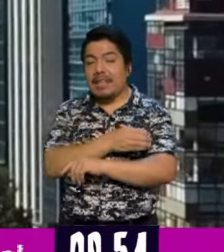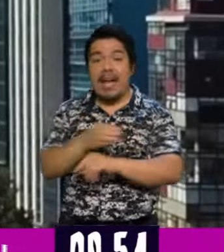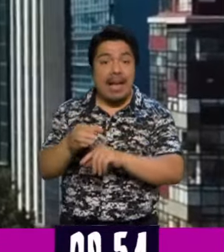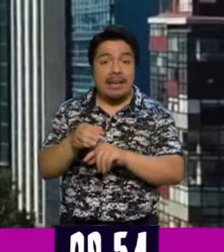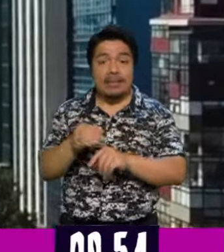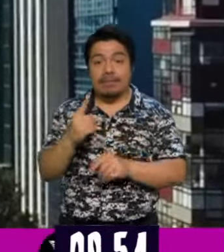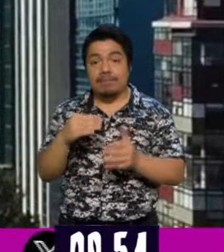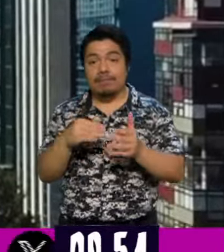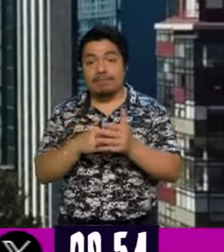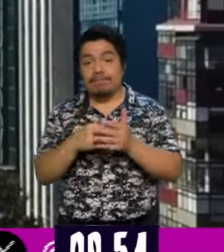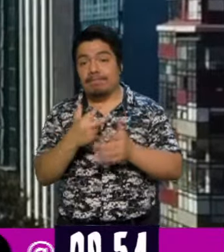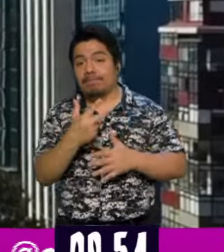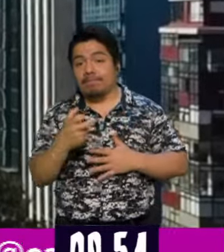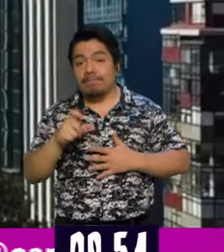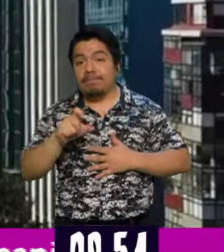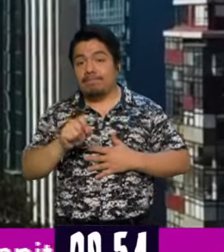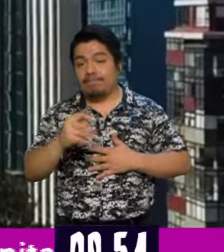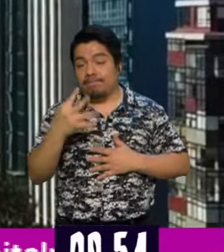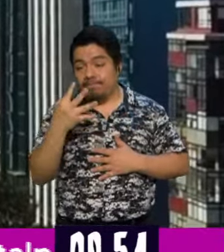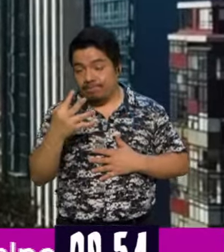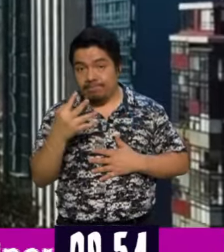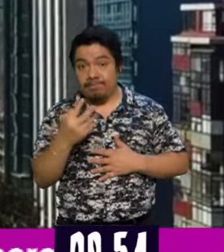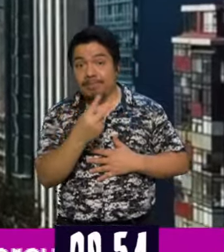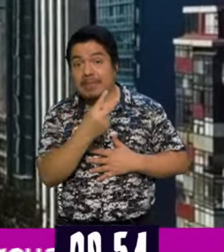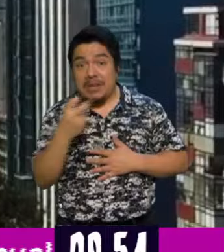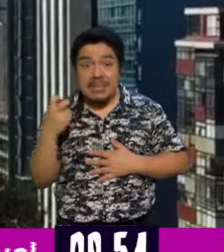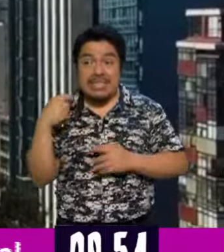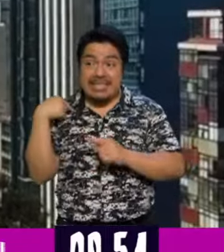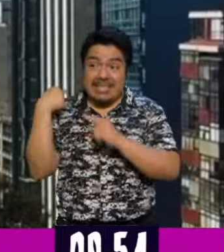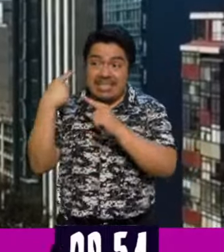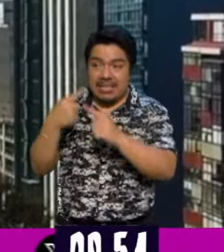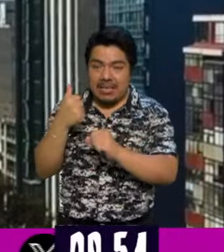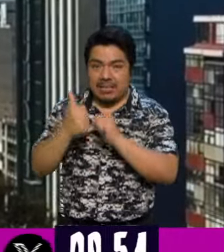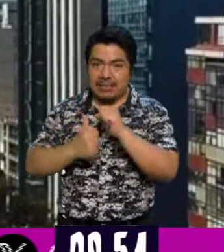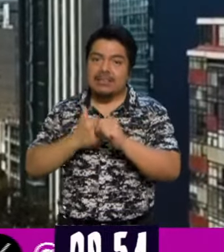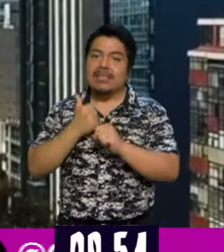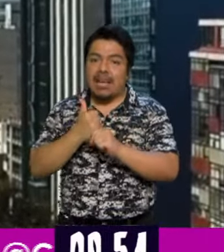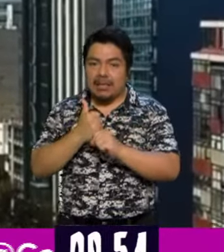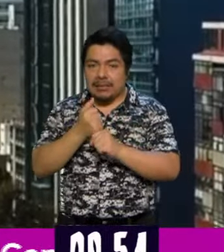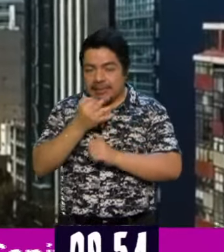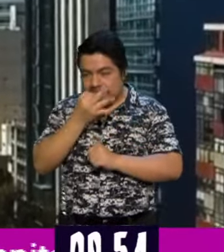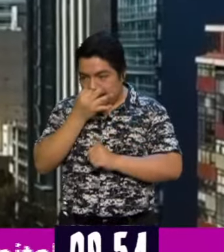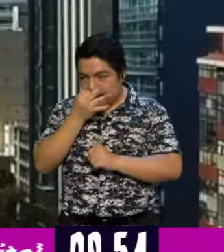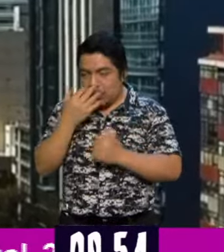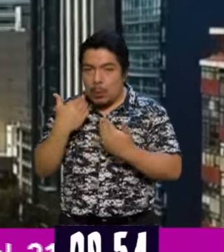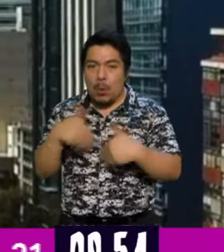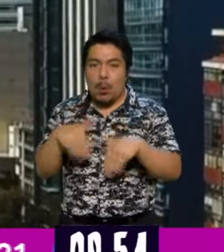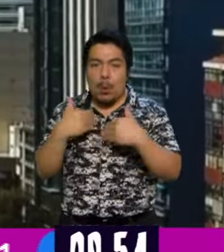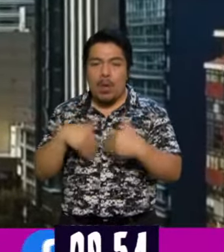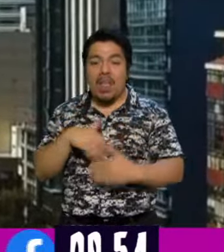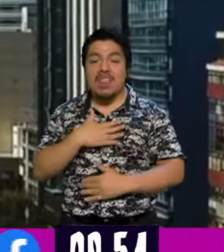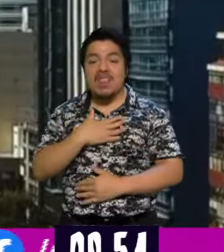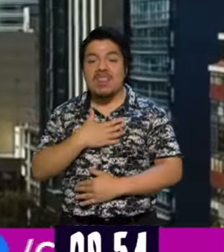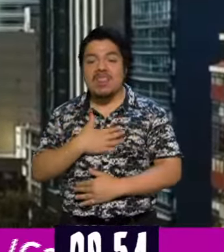Constitución de 1824, 200 años después, se acerca a su ideal de justicia y libertad.